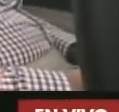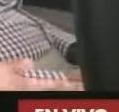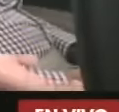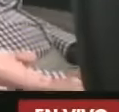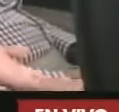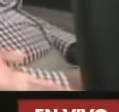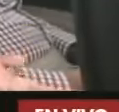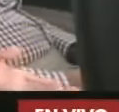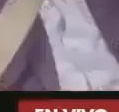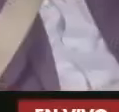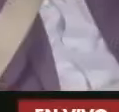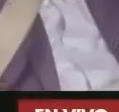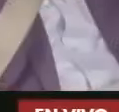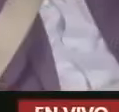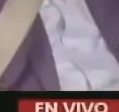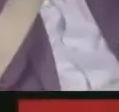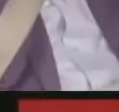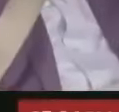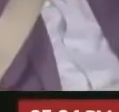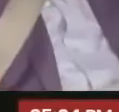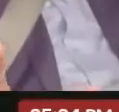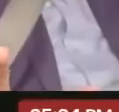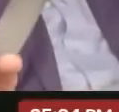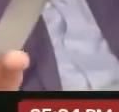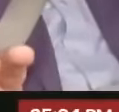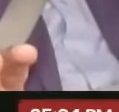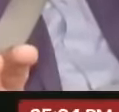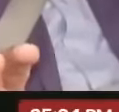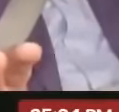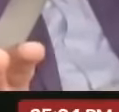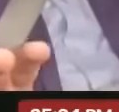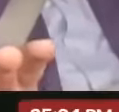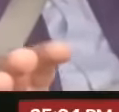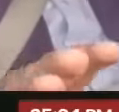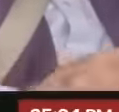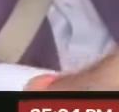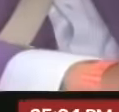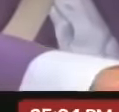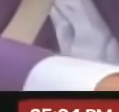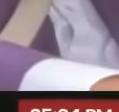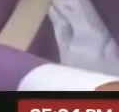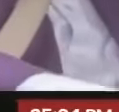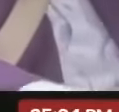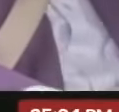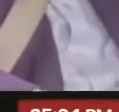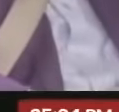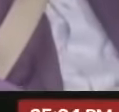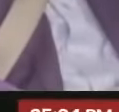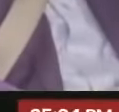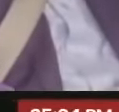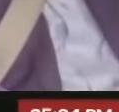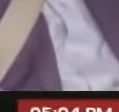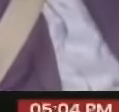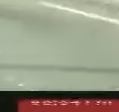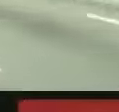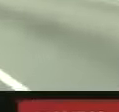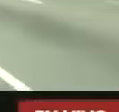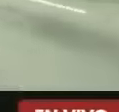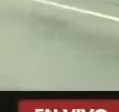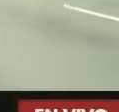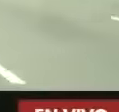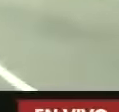educativas, ¿no? Que además también llevé la misión. Estaba viva. Chamita. Sí, presidente, tenía 19 años cuando me incorporé